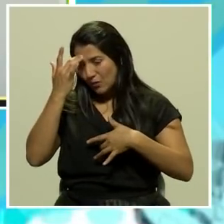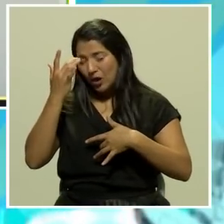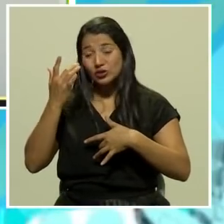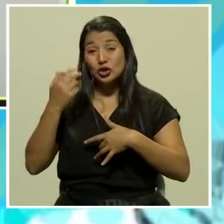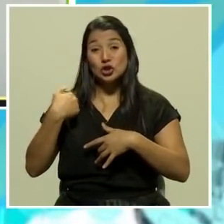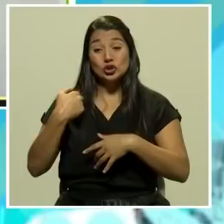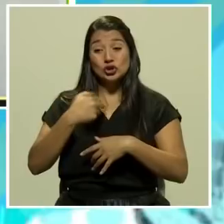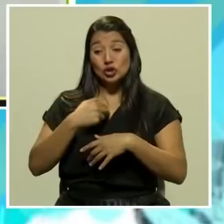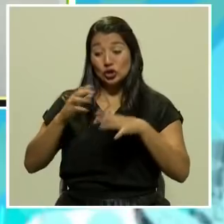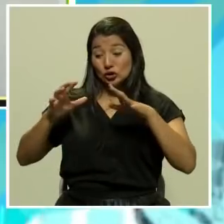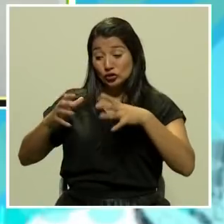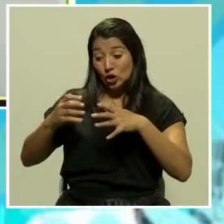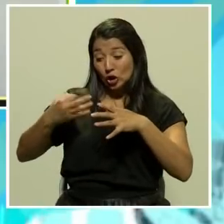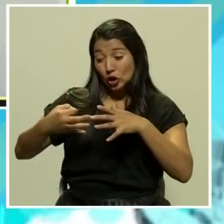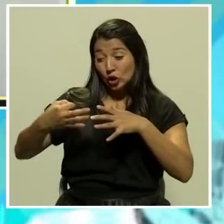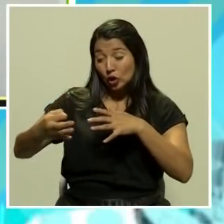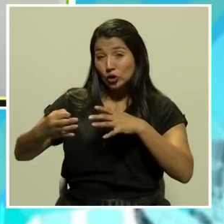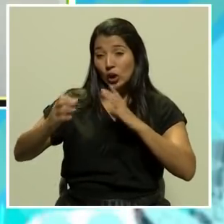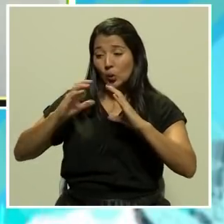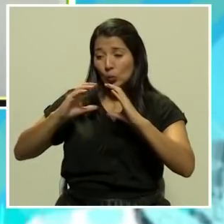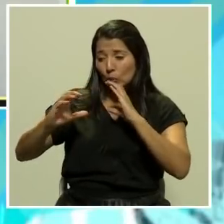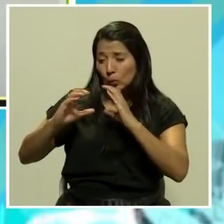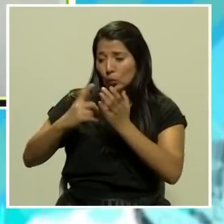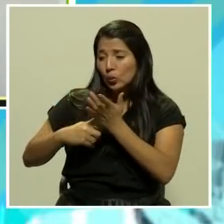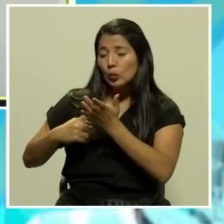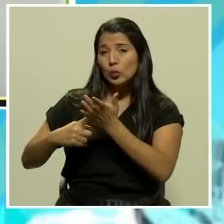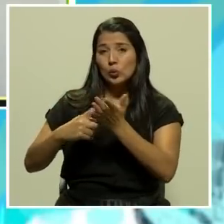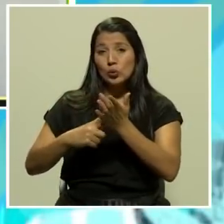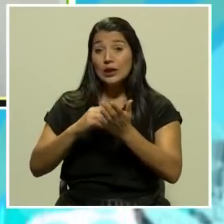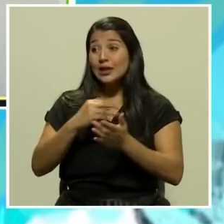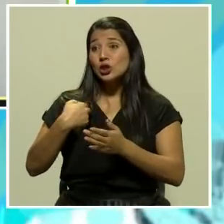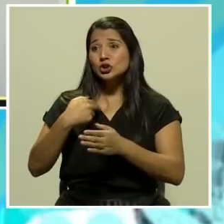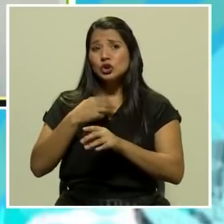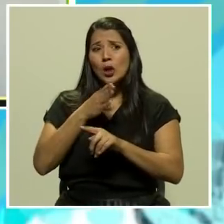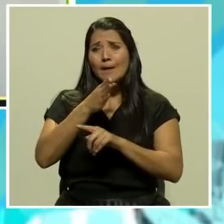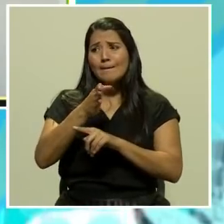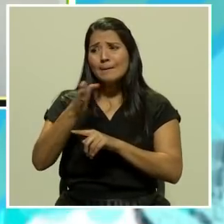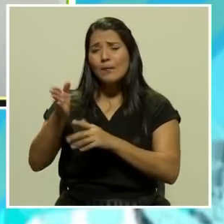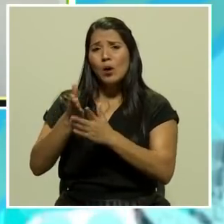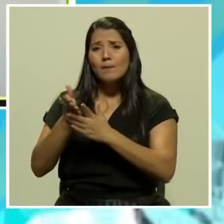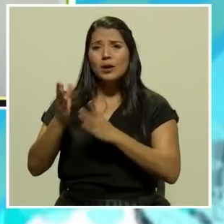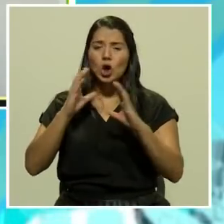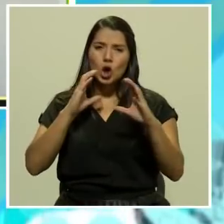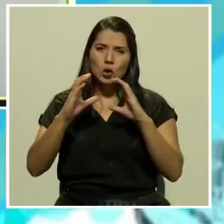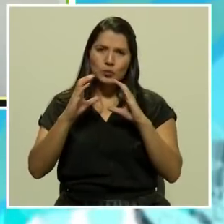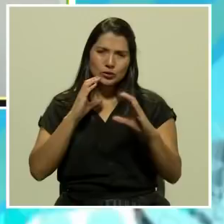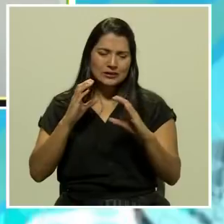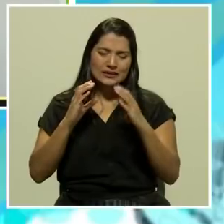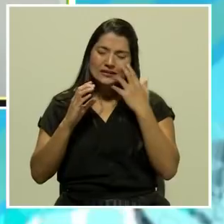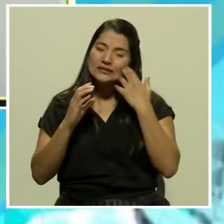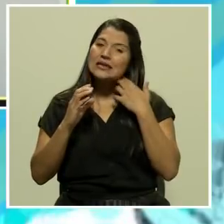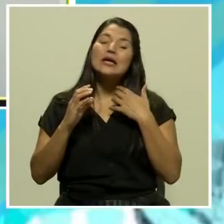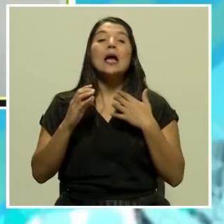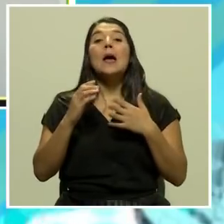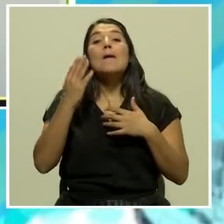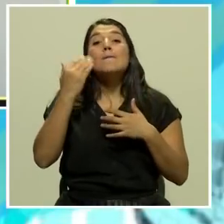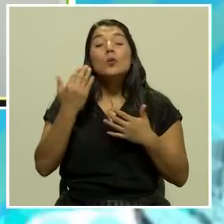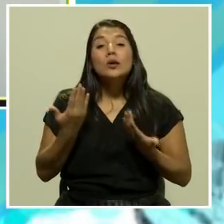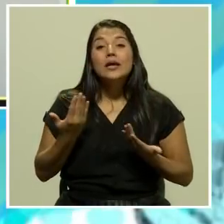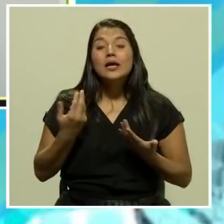nosotros estamos escribiendo y estamos en los medios de comunicación prácticamente todo el momento, porque